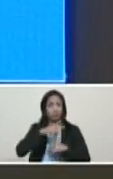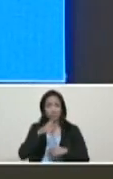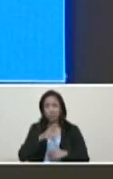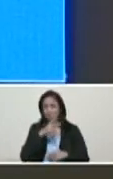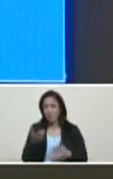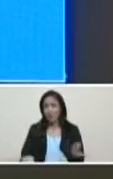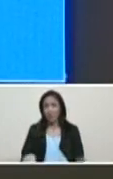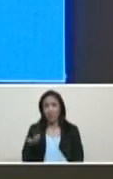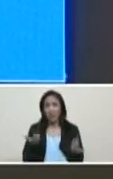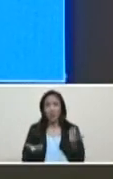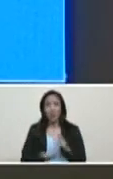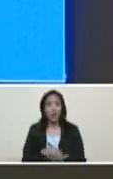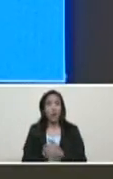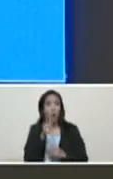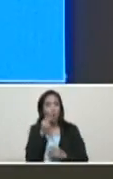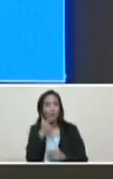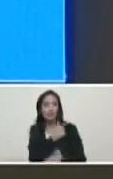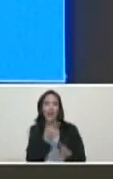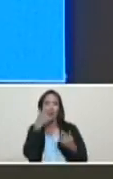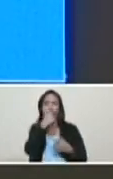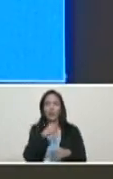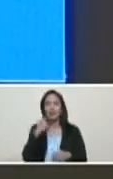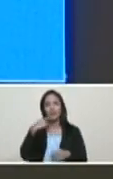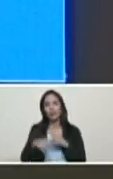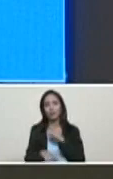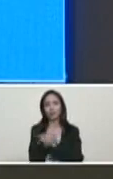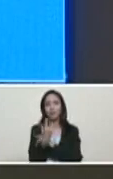Seguramente el Irving dijo, esto es pan comido para mí.